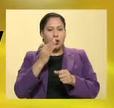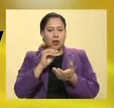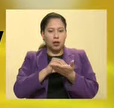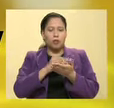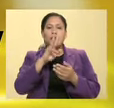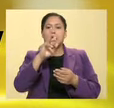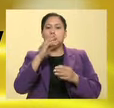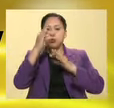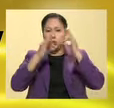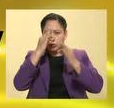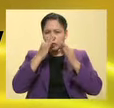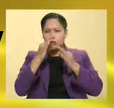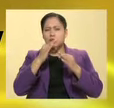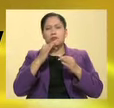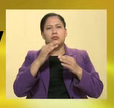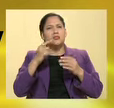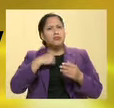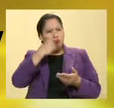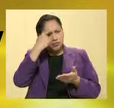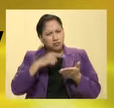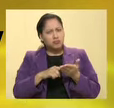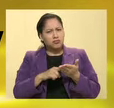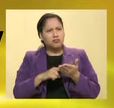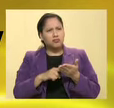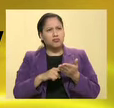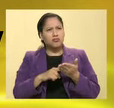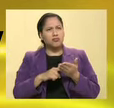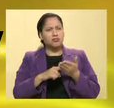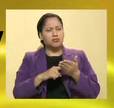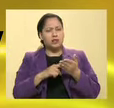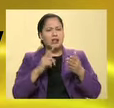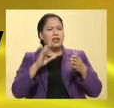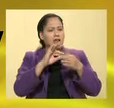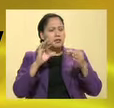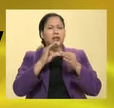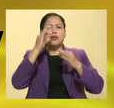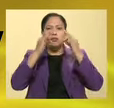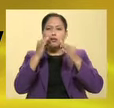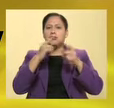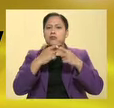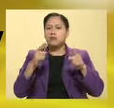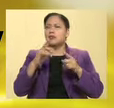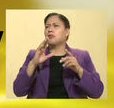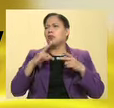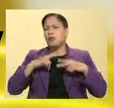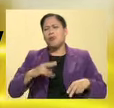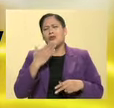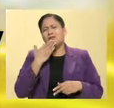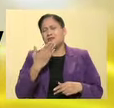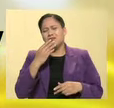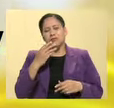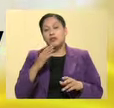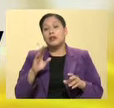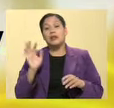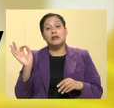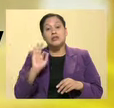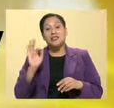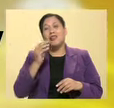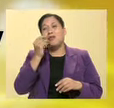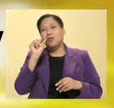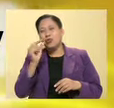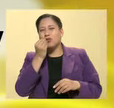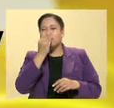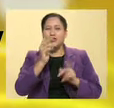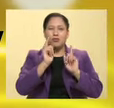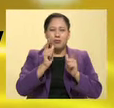también. Creo en una manera distinta de hablar de ello, ¿no? De repente con humor. Pues sí, con humor, a lo mejor con un poco de sarcasmo,